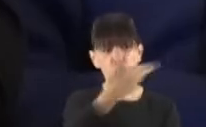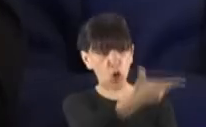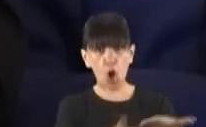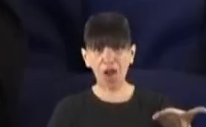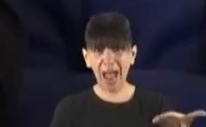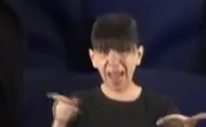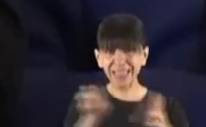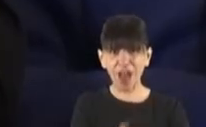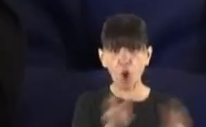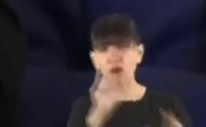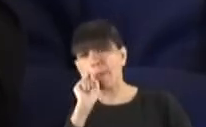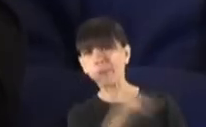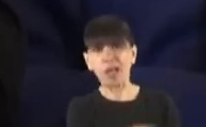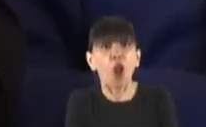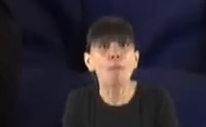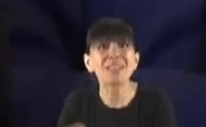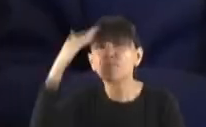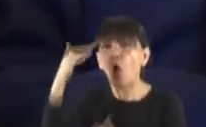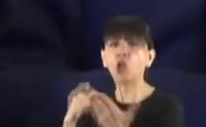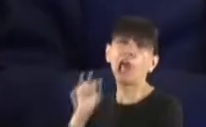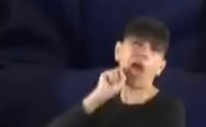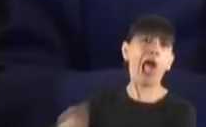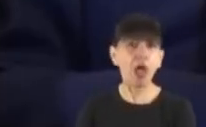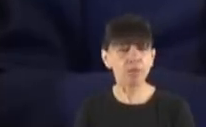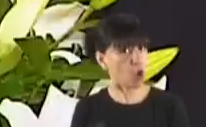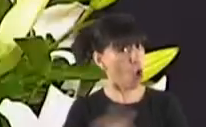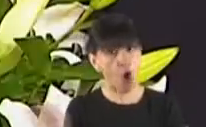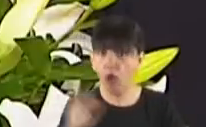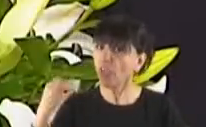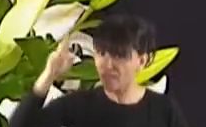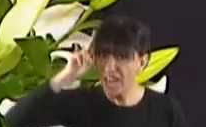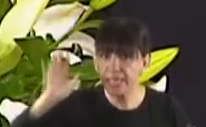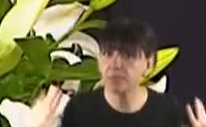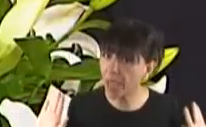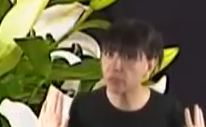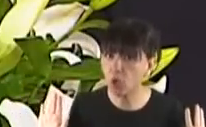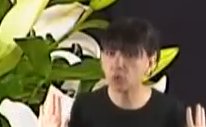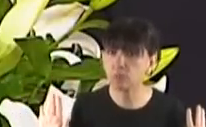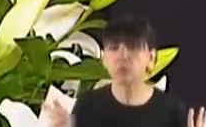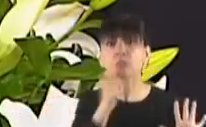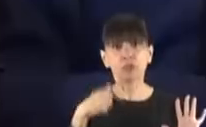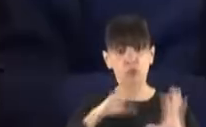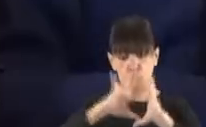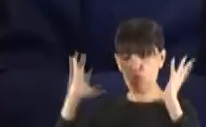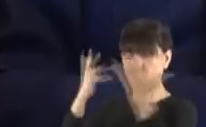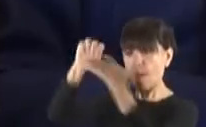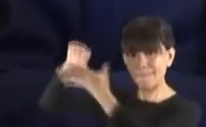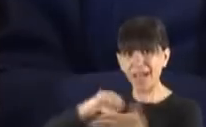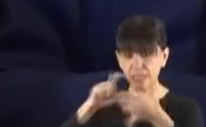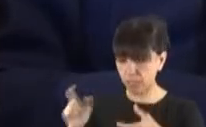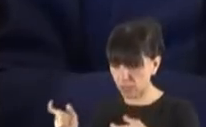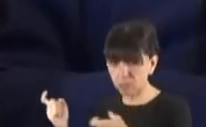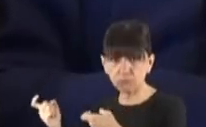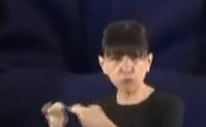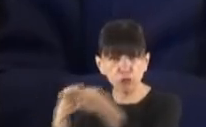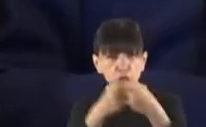Constitución de la Nación Argentina. Si soy parte del mundo, tengo que respetar las reglas que el mundo ha aceptado